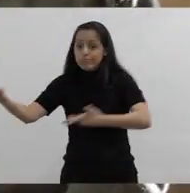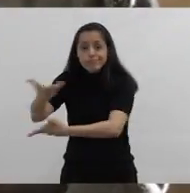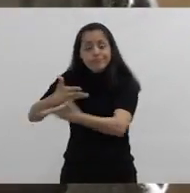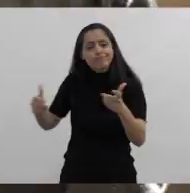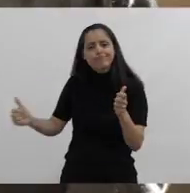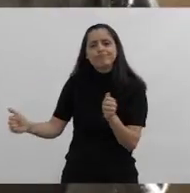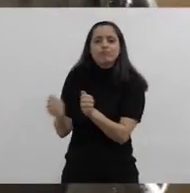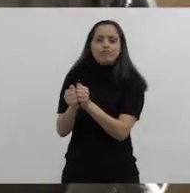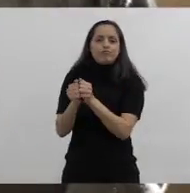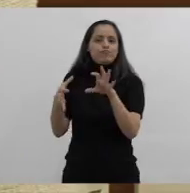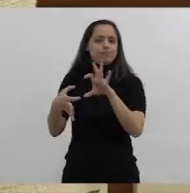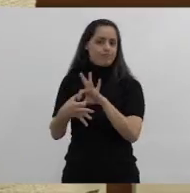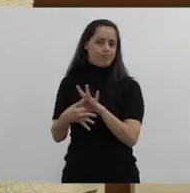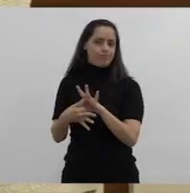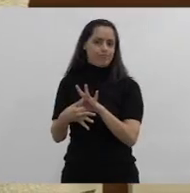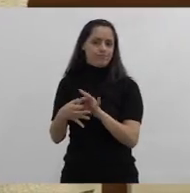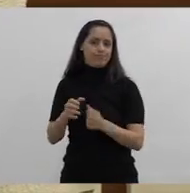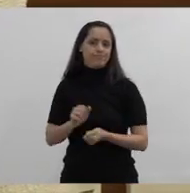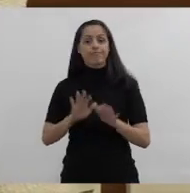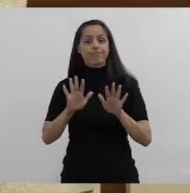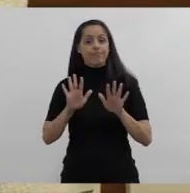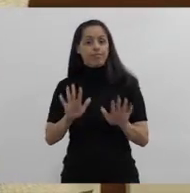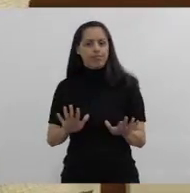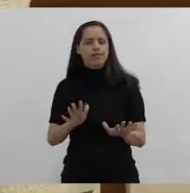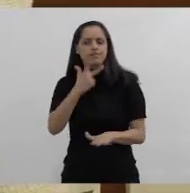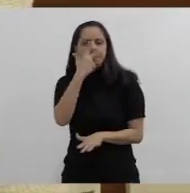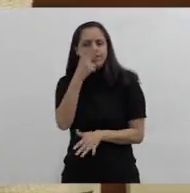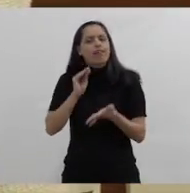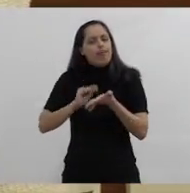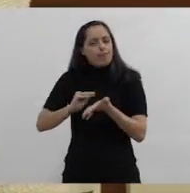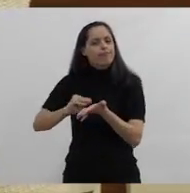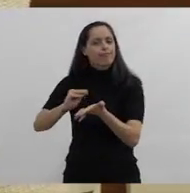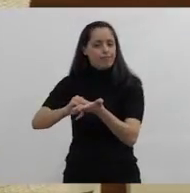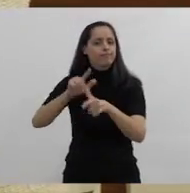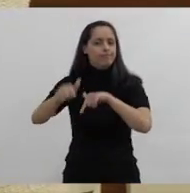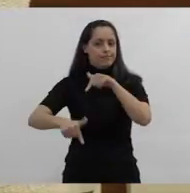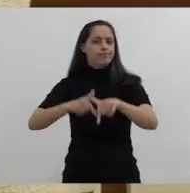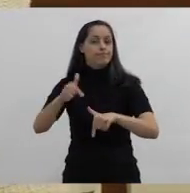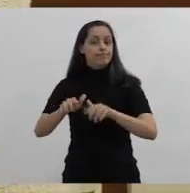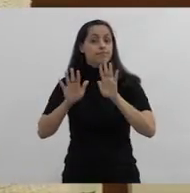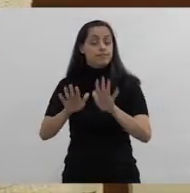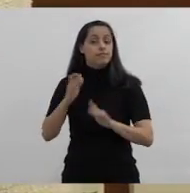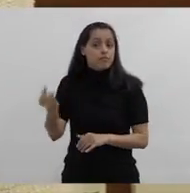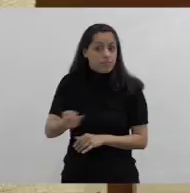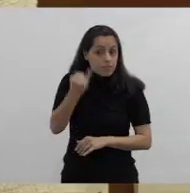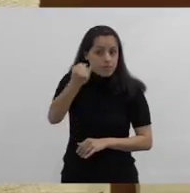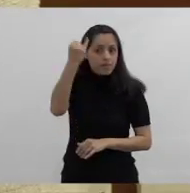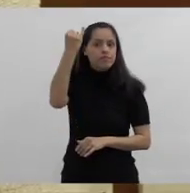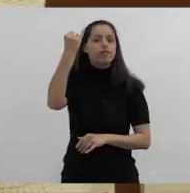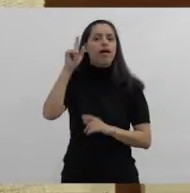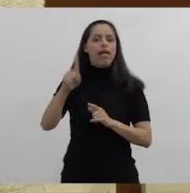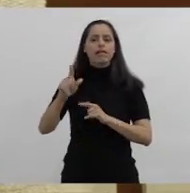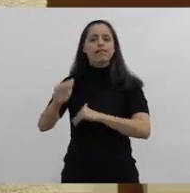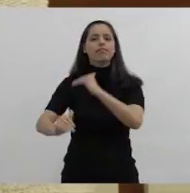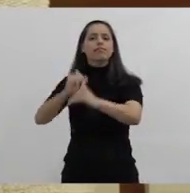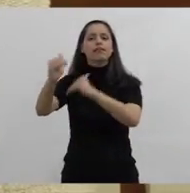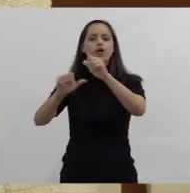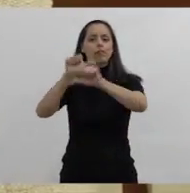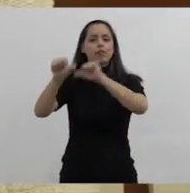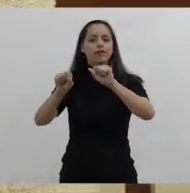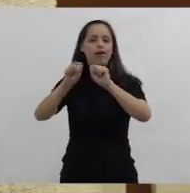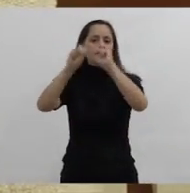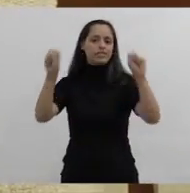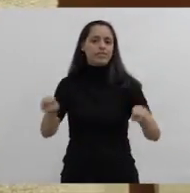más cerca de todos. Me parece que ahí hay mucho por hacer. pero fundamentalmente con los adultos del